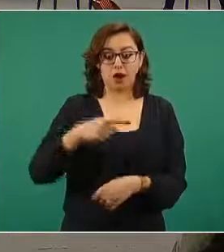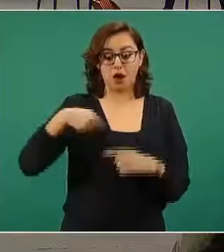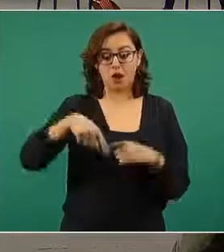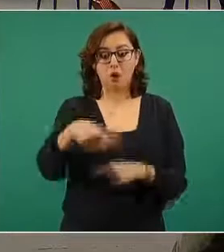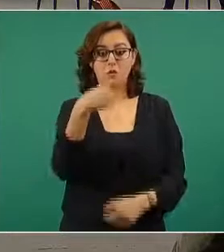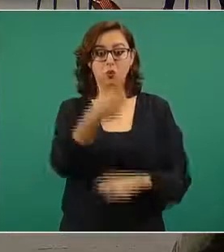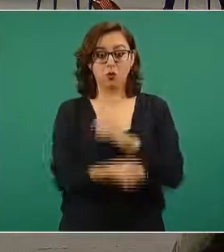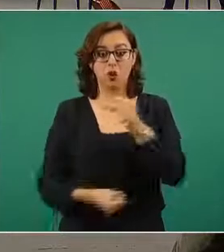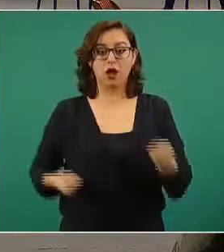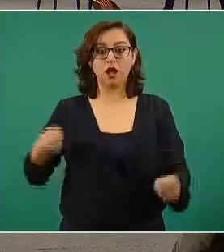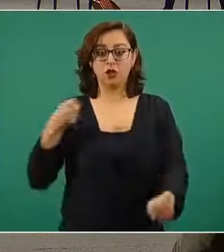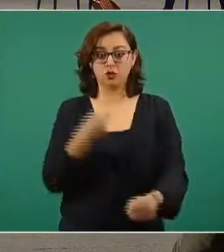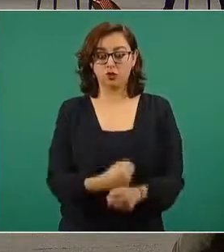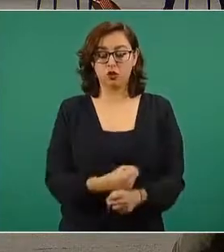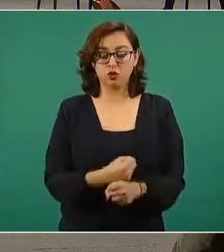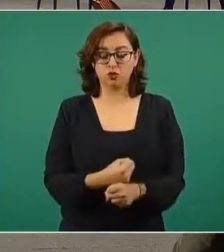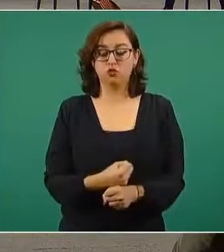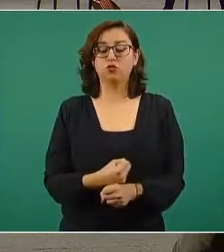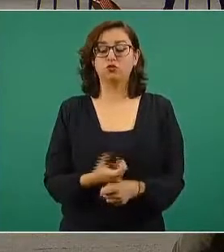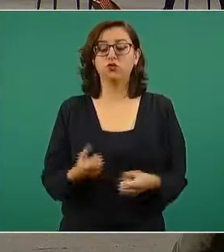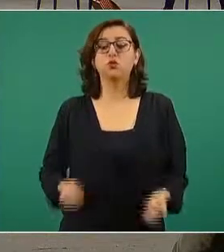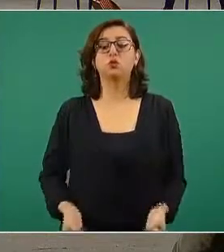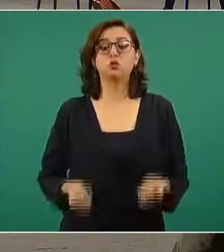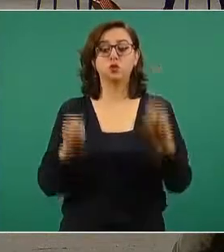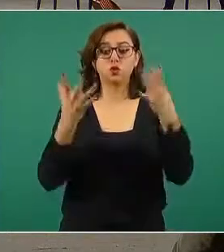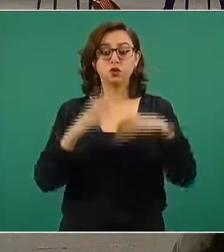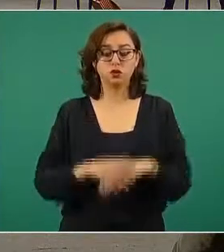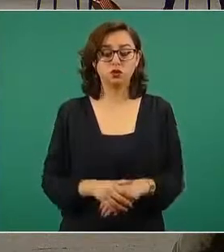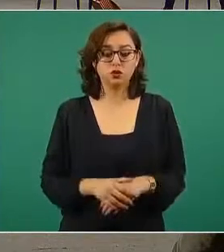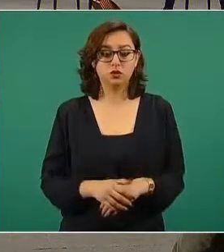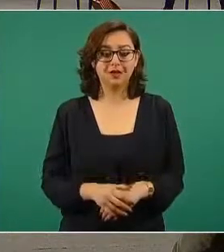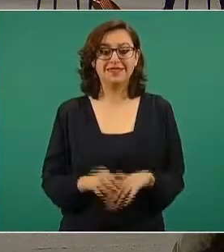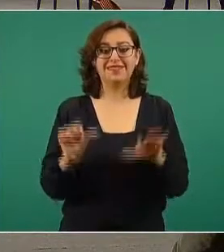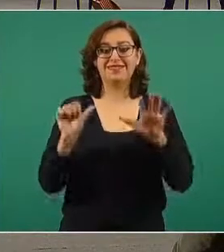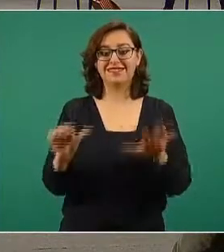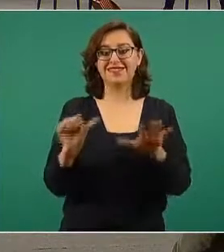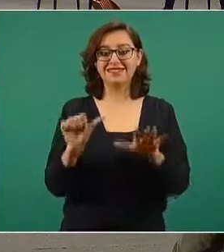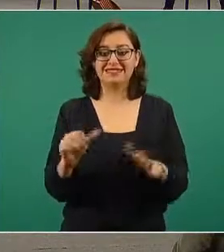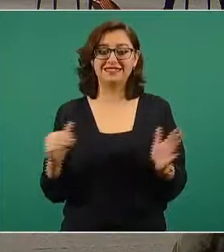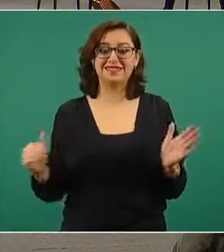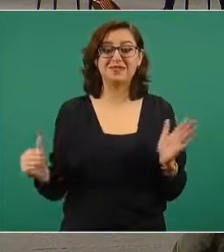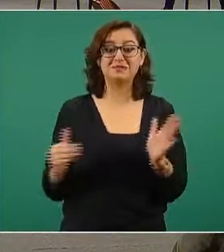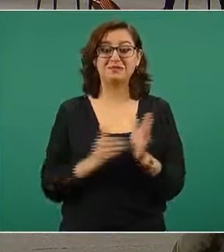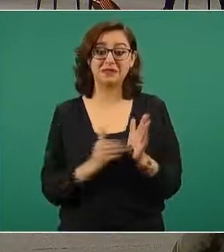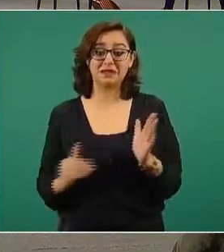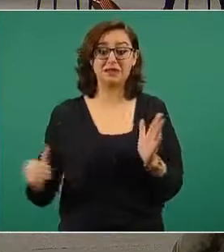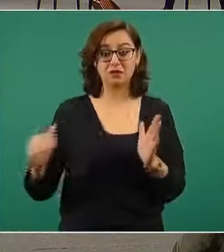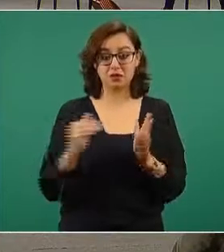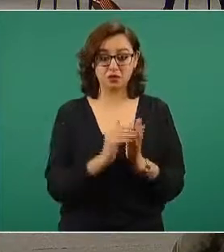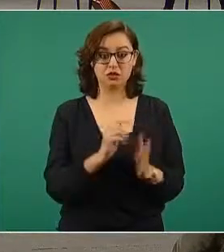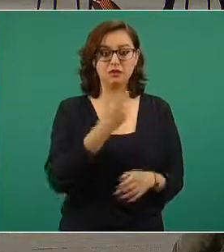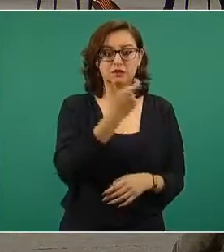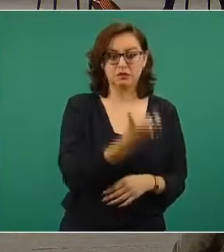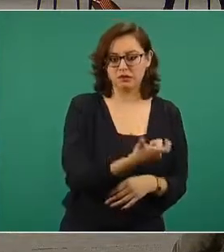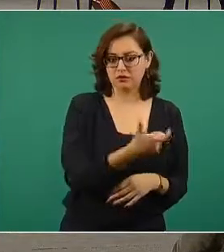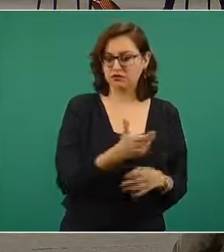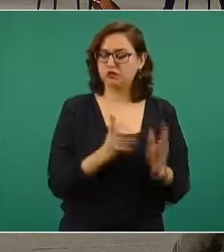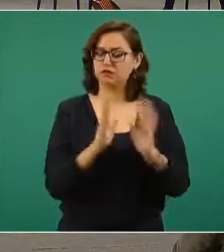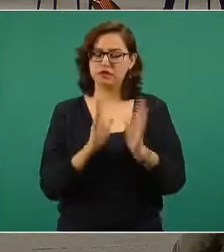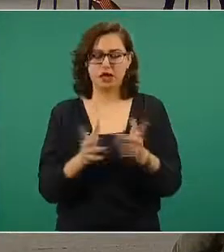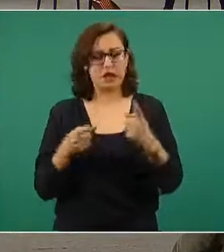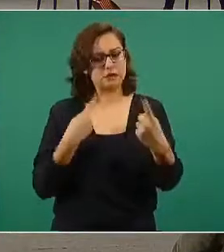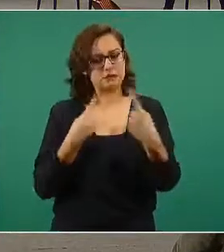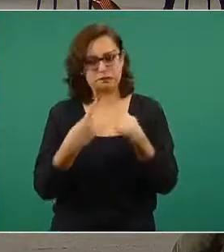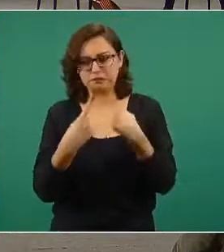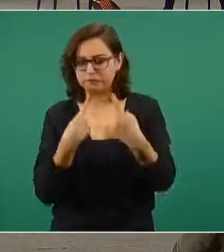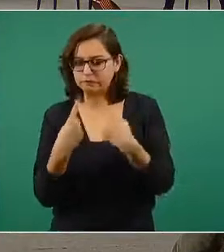es, como bien lo dice el presidente, casi de 16,000 millones de pesos, y gracias a los acuerdos establecidos